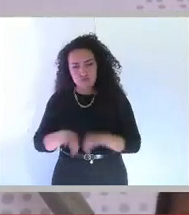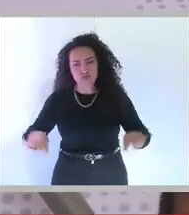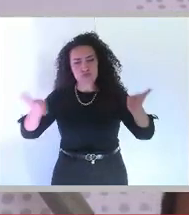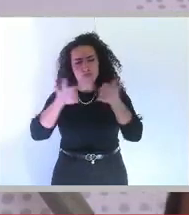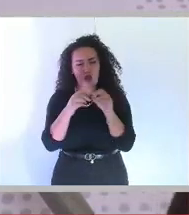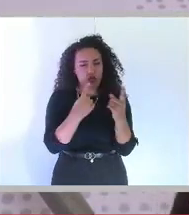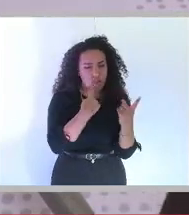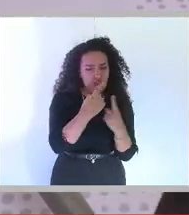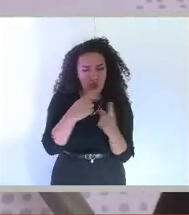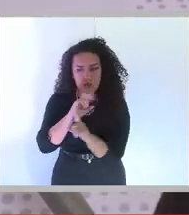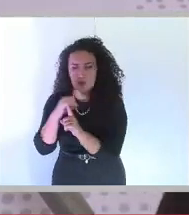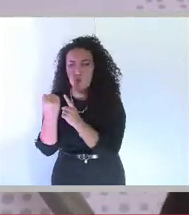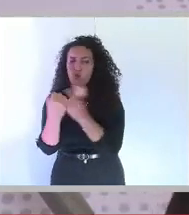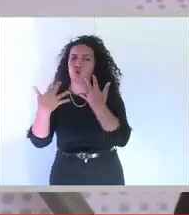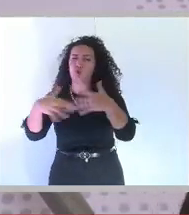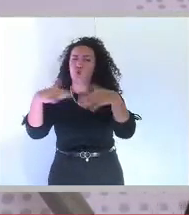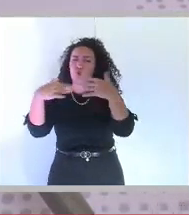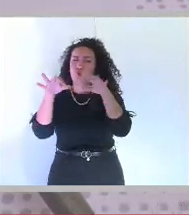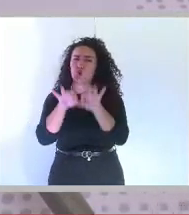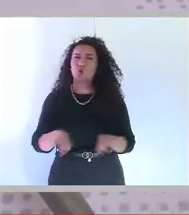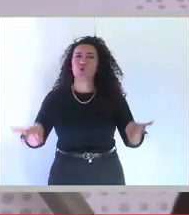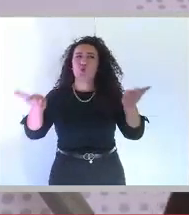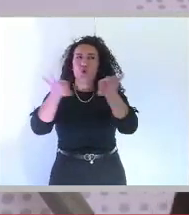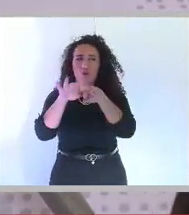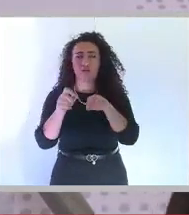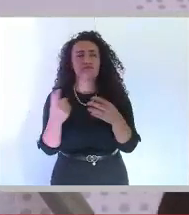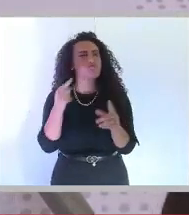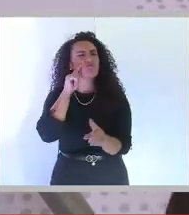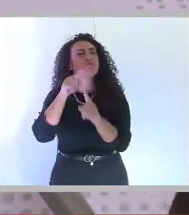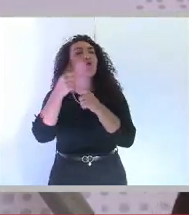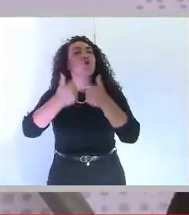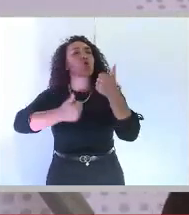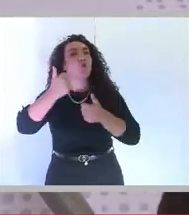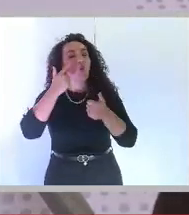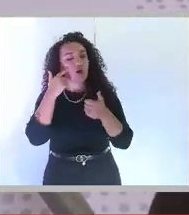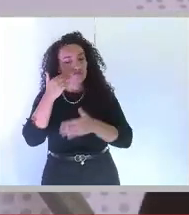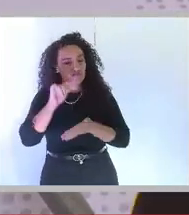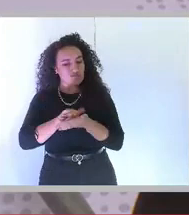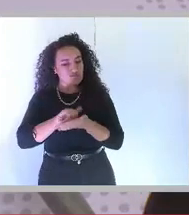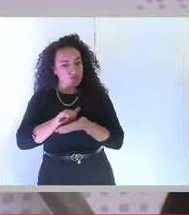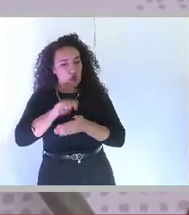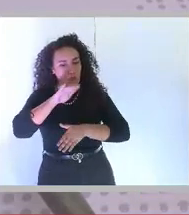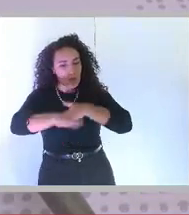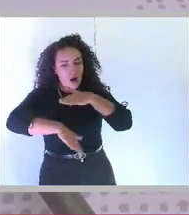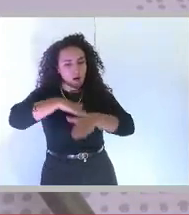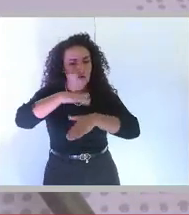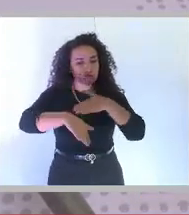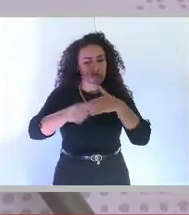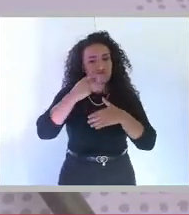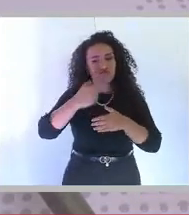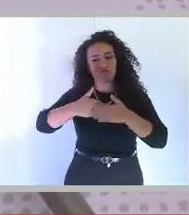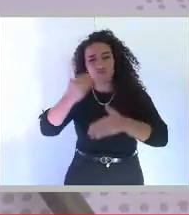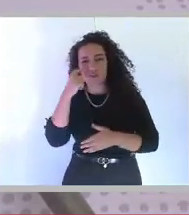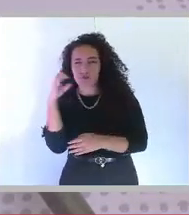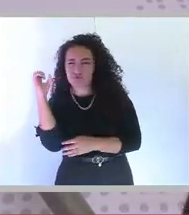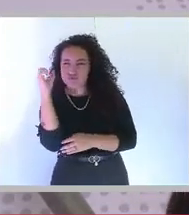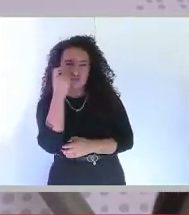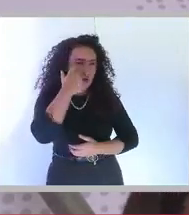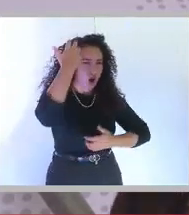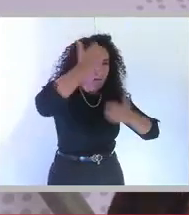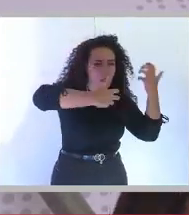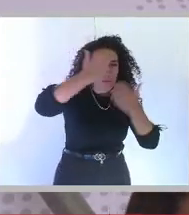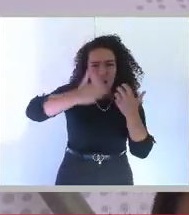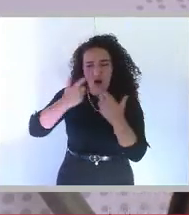importancia de los diálogos sociales como un camino para construir diagnósticos para identificar problemas, como un